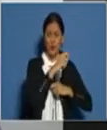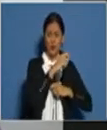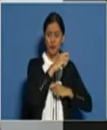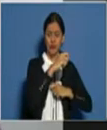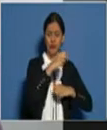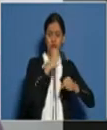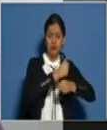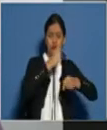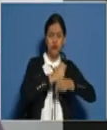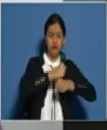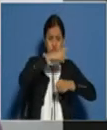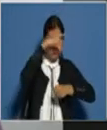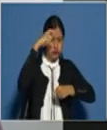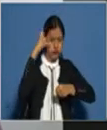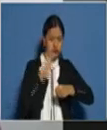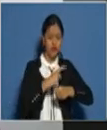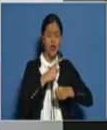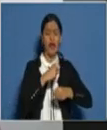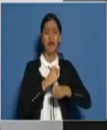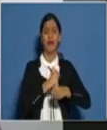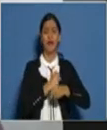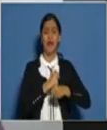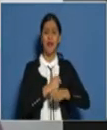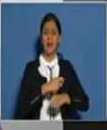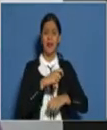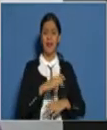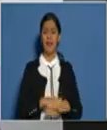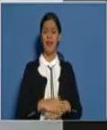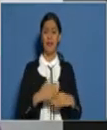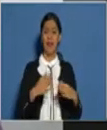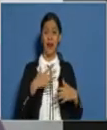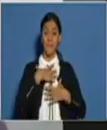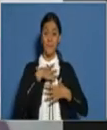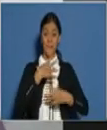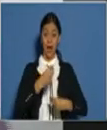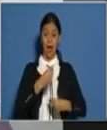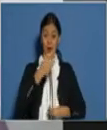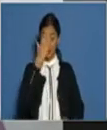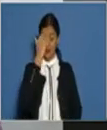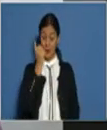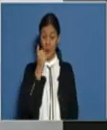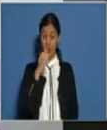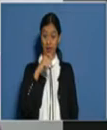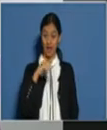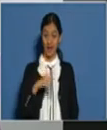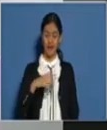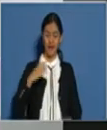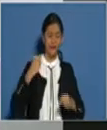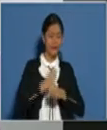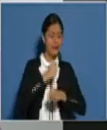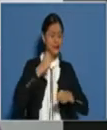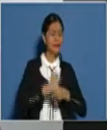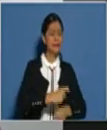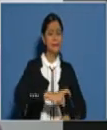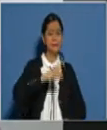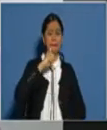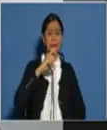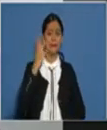solamente a nivel de Panamá, sino a nivel mundial, pues esto ha sido un trabajo arduo, difícil,